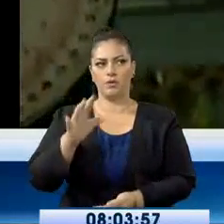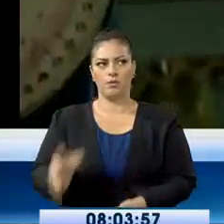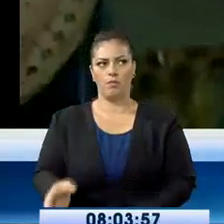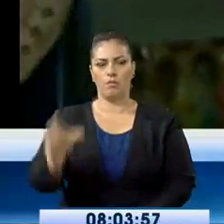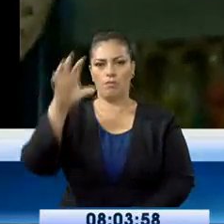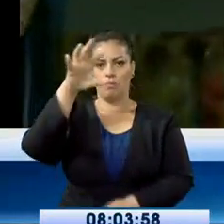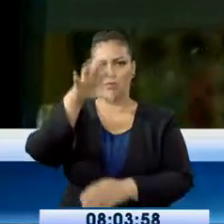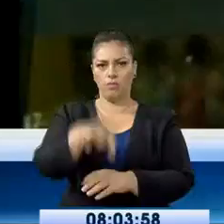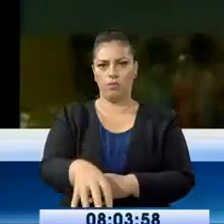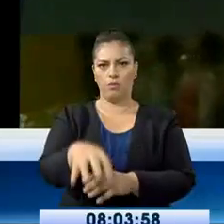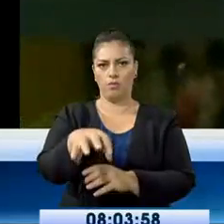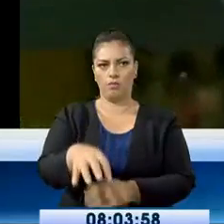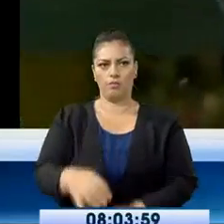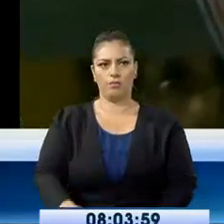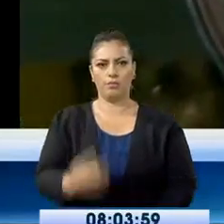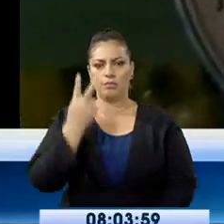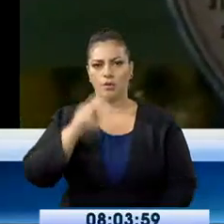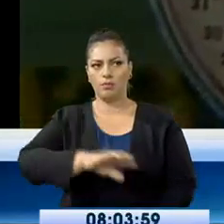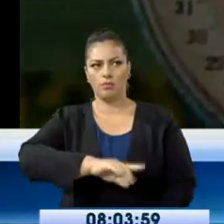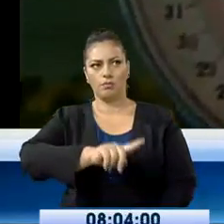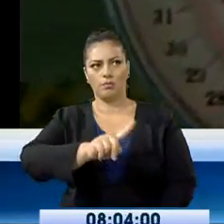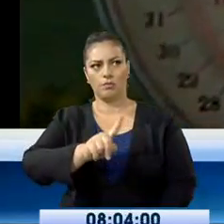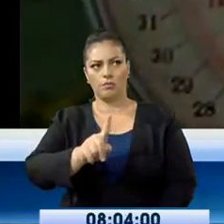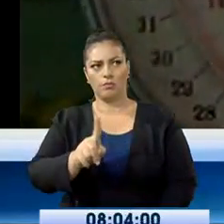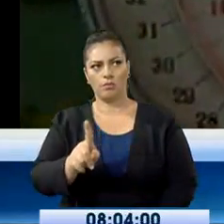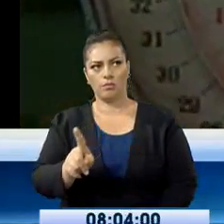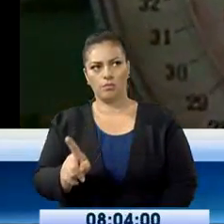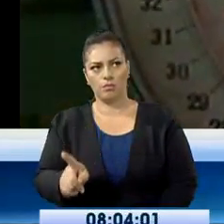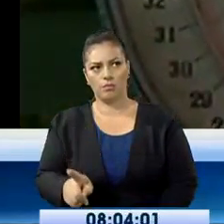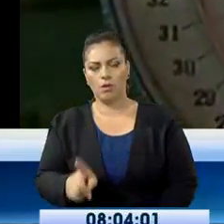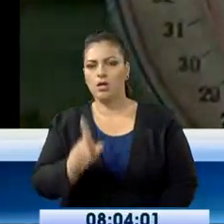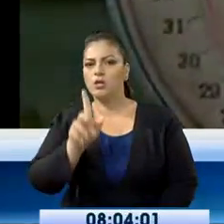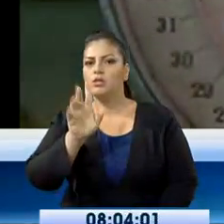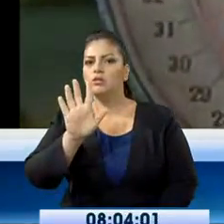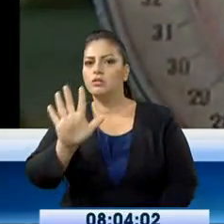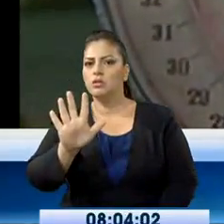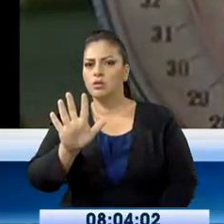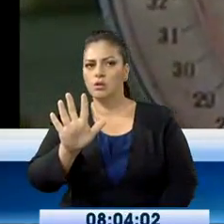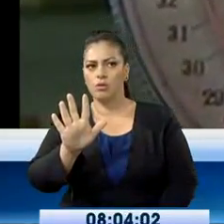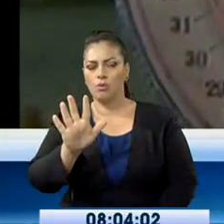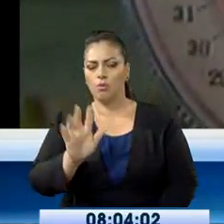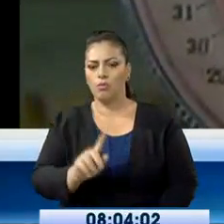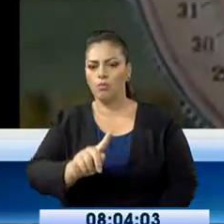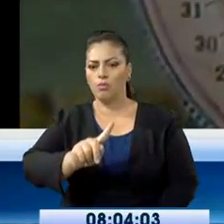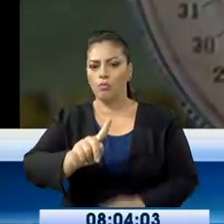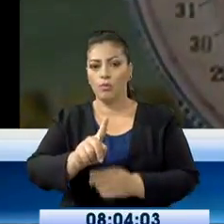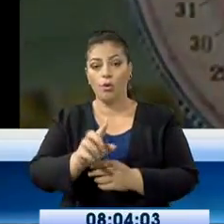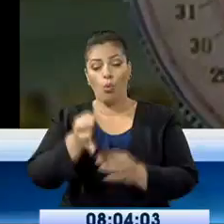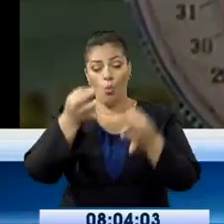donde se puede identificar la alteración. Una onza. De una onza. Si nosotros ponemos